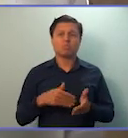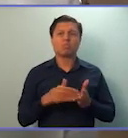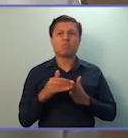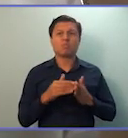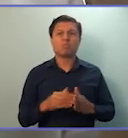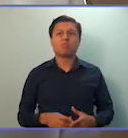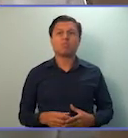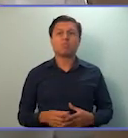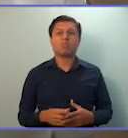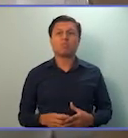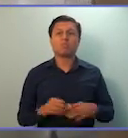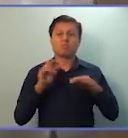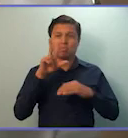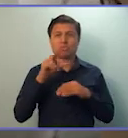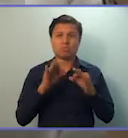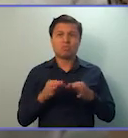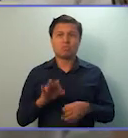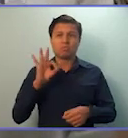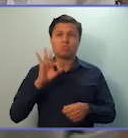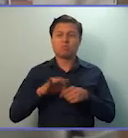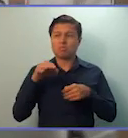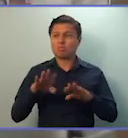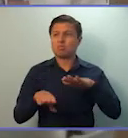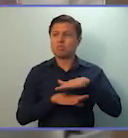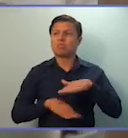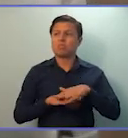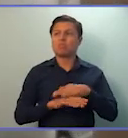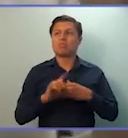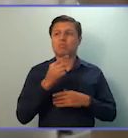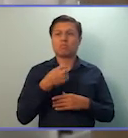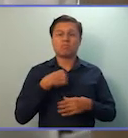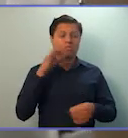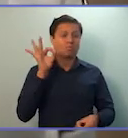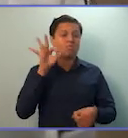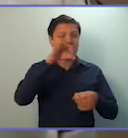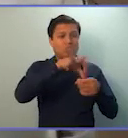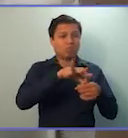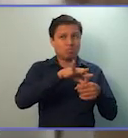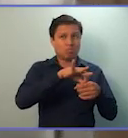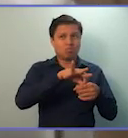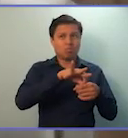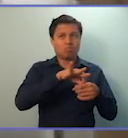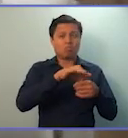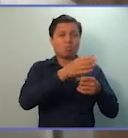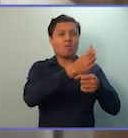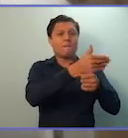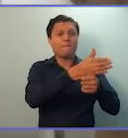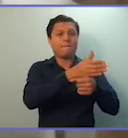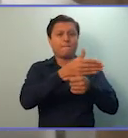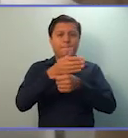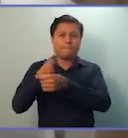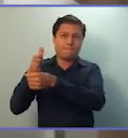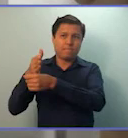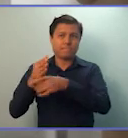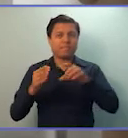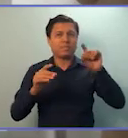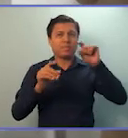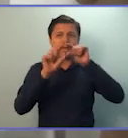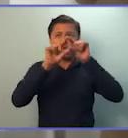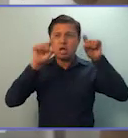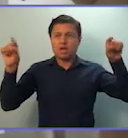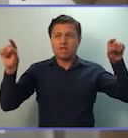y tres formas de votar básicas una es que yo vote por la bandera de un partido o